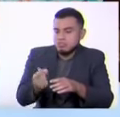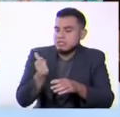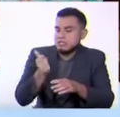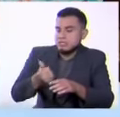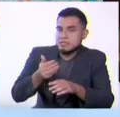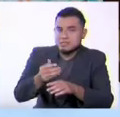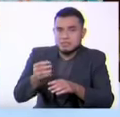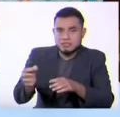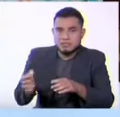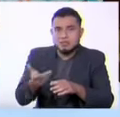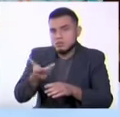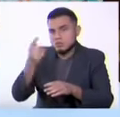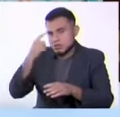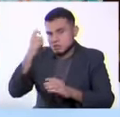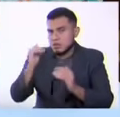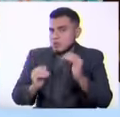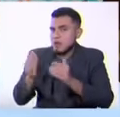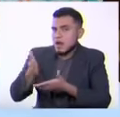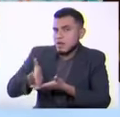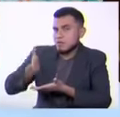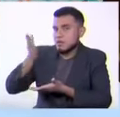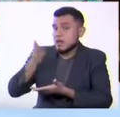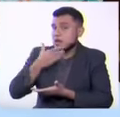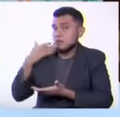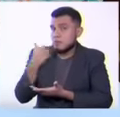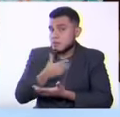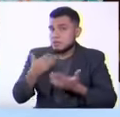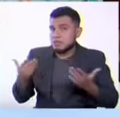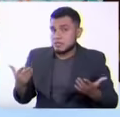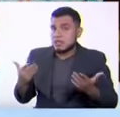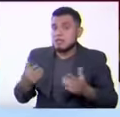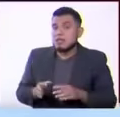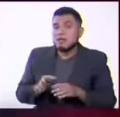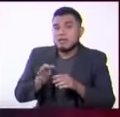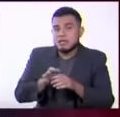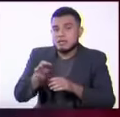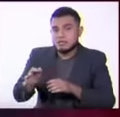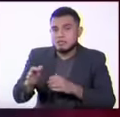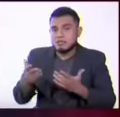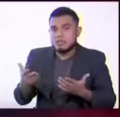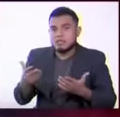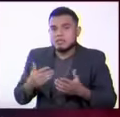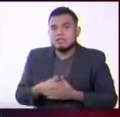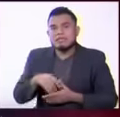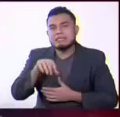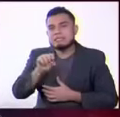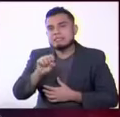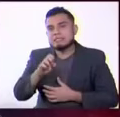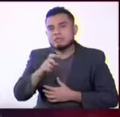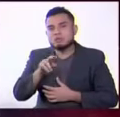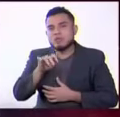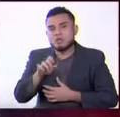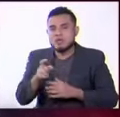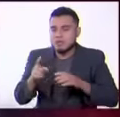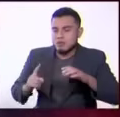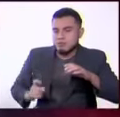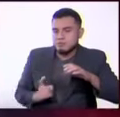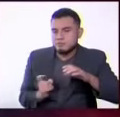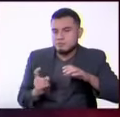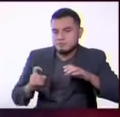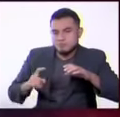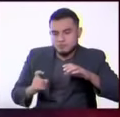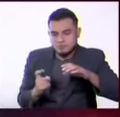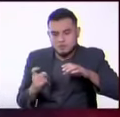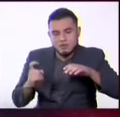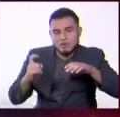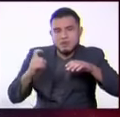meiosis también en animales ocurre en las células sexuales, es decir, en los espermatozoides y en